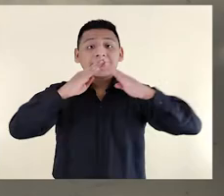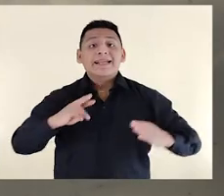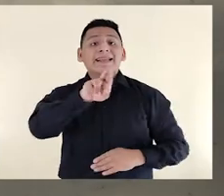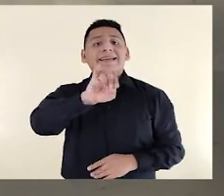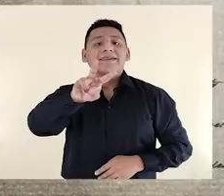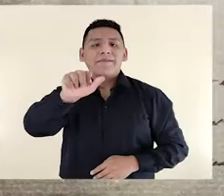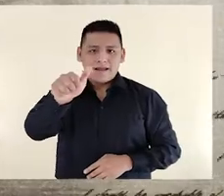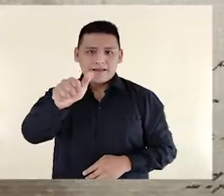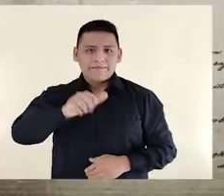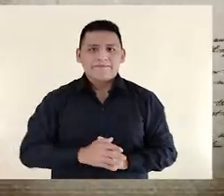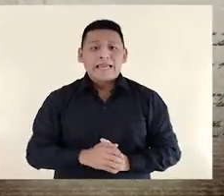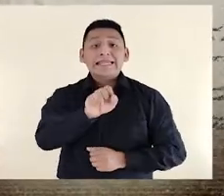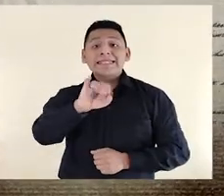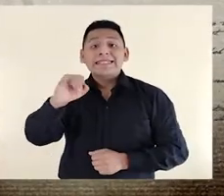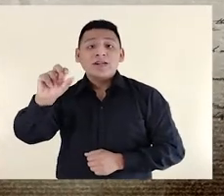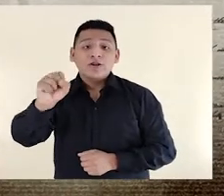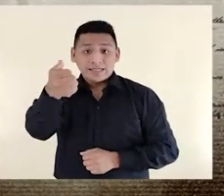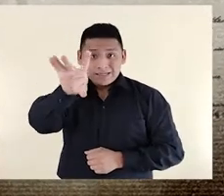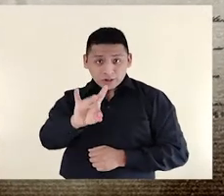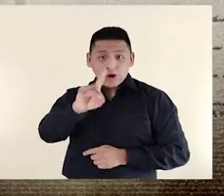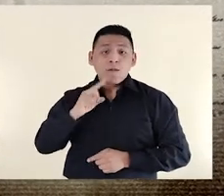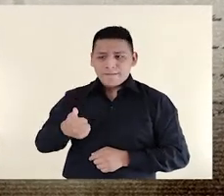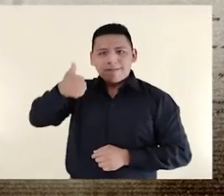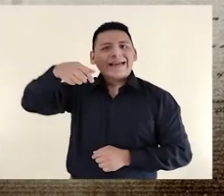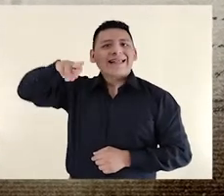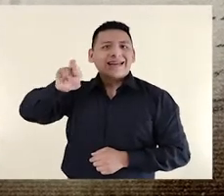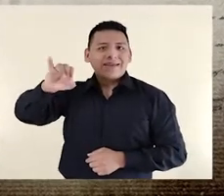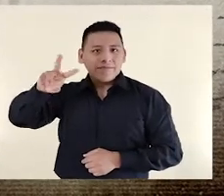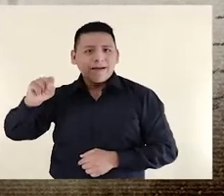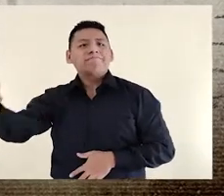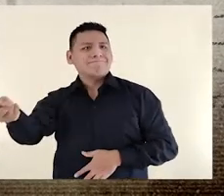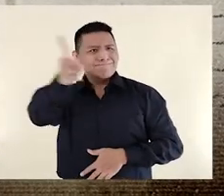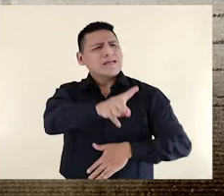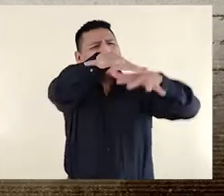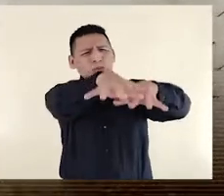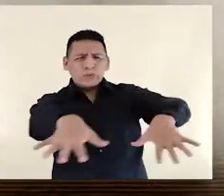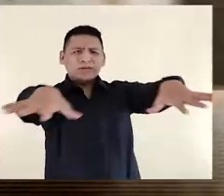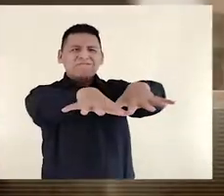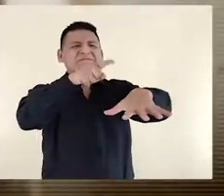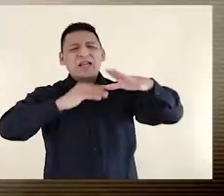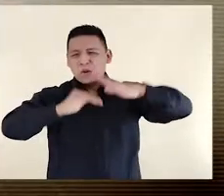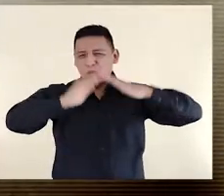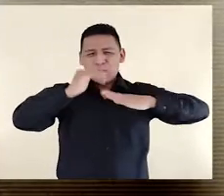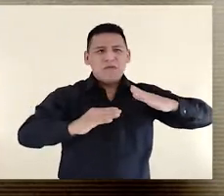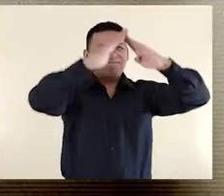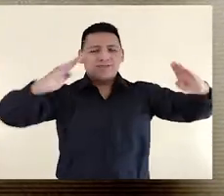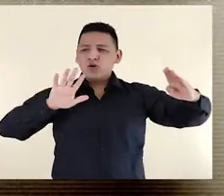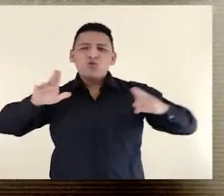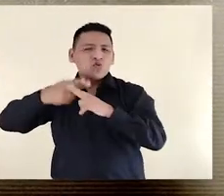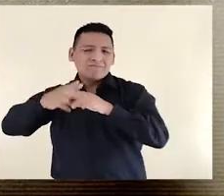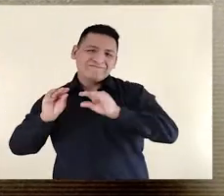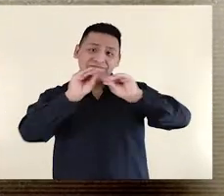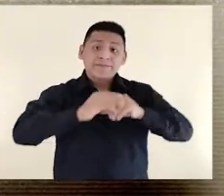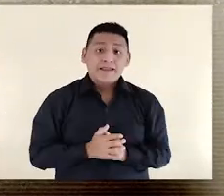Casa La Riva. En el siglo XVIII, el marqués de La Riva se asentó en este espacio y construyó la mansión que recibe su